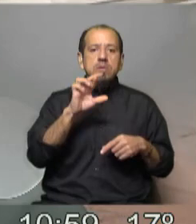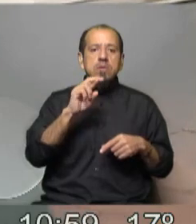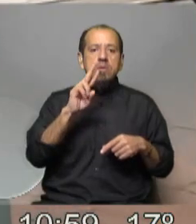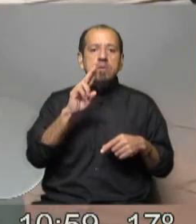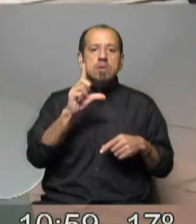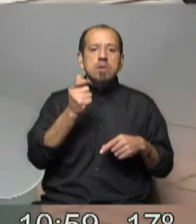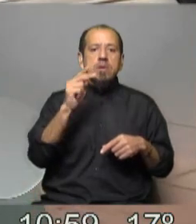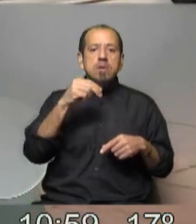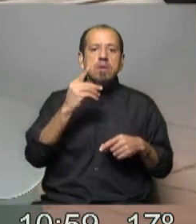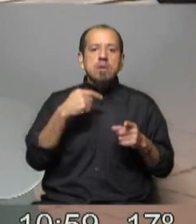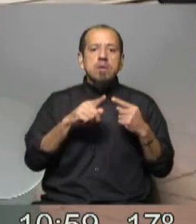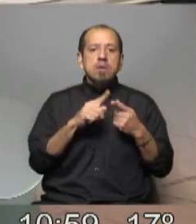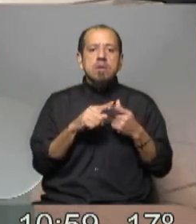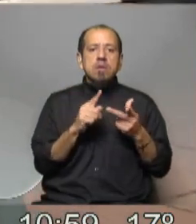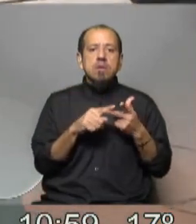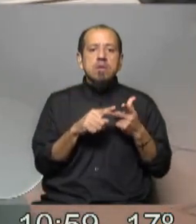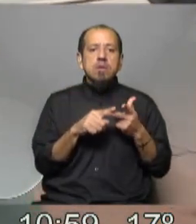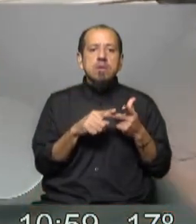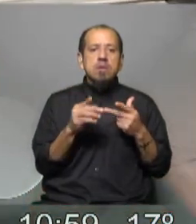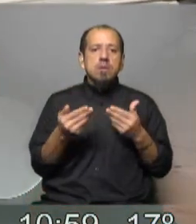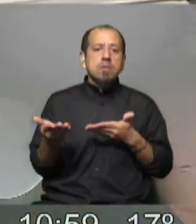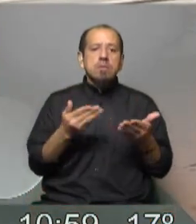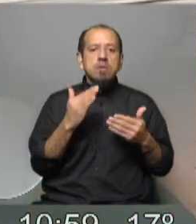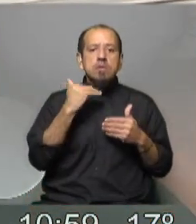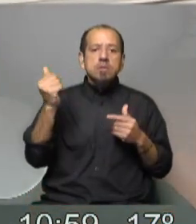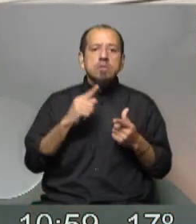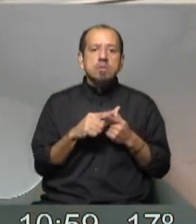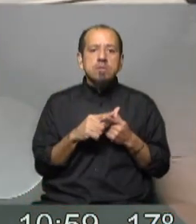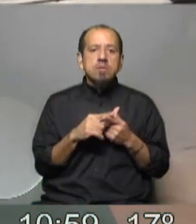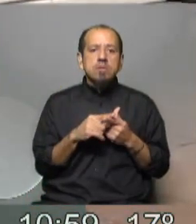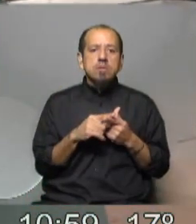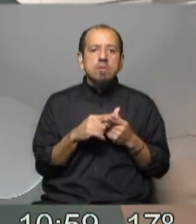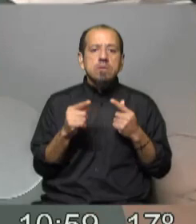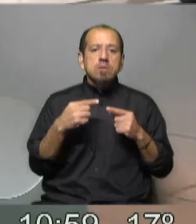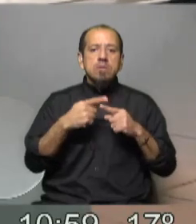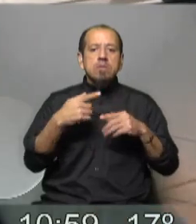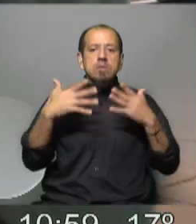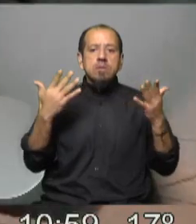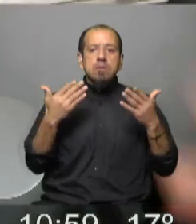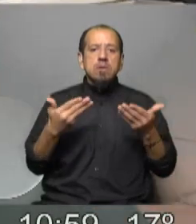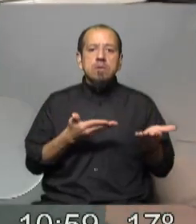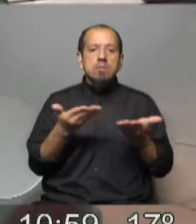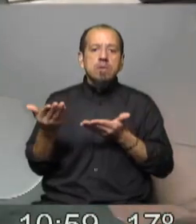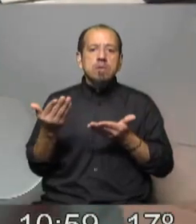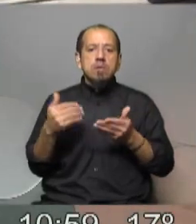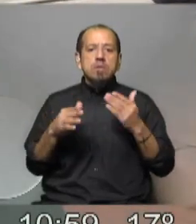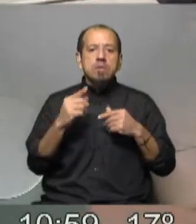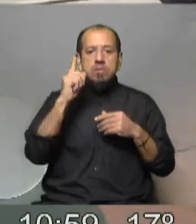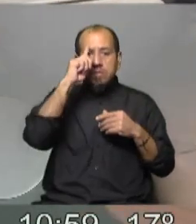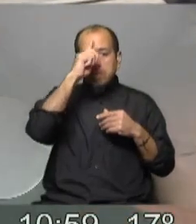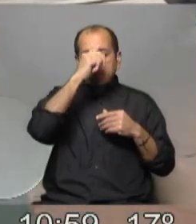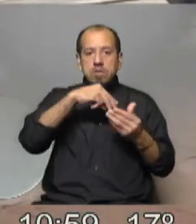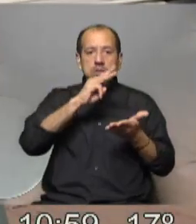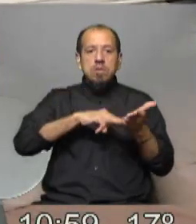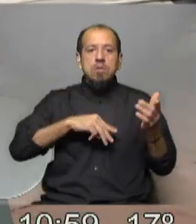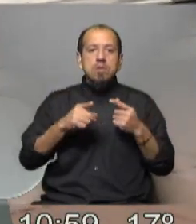ido, estuvo divino. Y el resto, ¿cómo surge eso? ¿Te invitan? ¿Te llaman? ¿Qué onda con eso? De todo tipo, un festival que te invita, un lugar al que vas a menudo, a Madrid, Barcelona, voy a